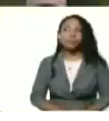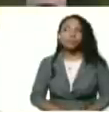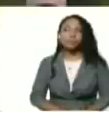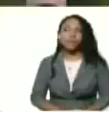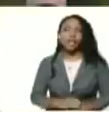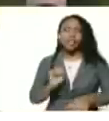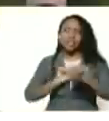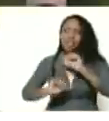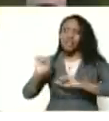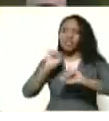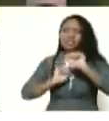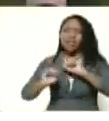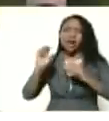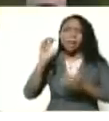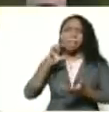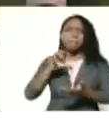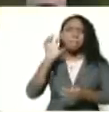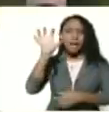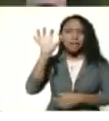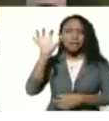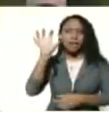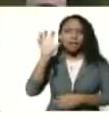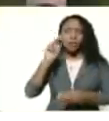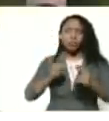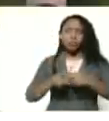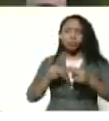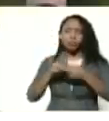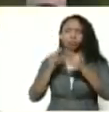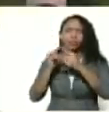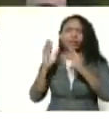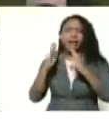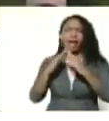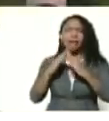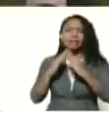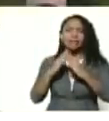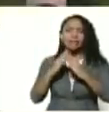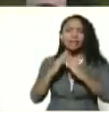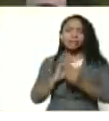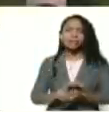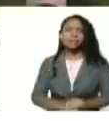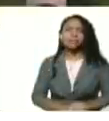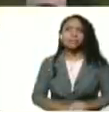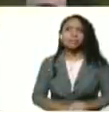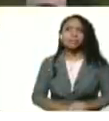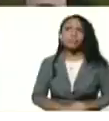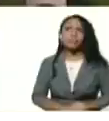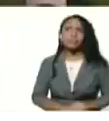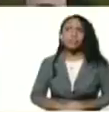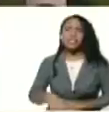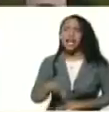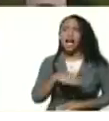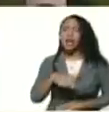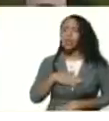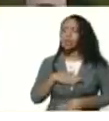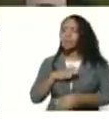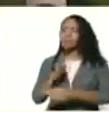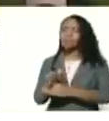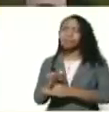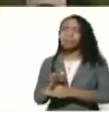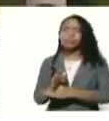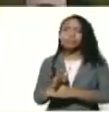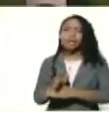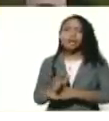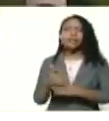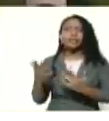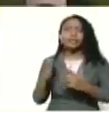Defender la patria, construir la patria desde tu hogar, compatriota, a donde estés, desde tu